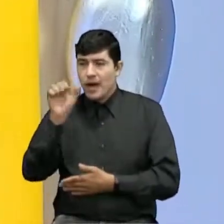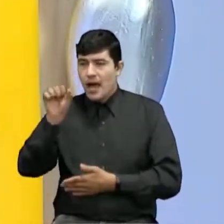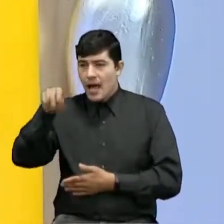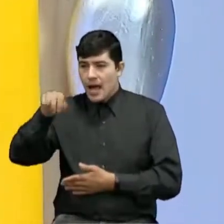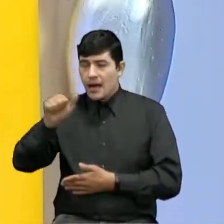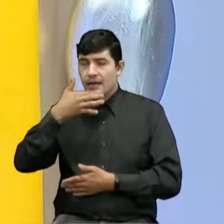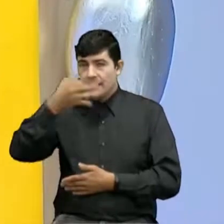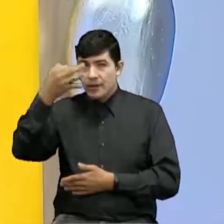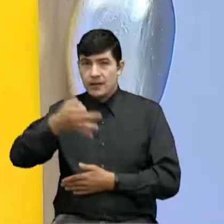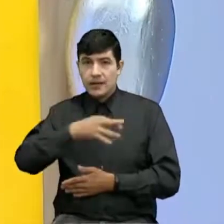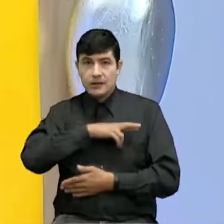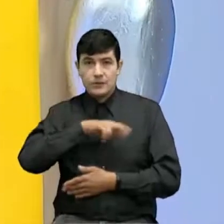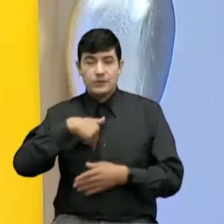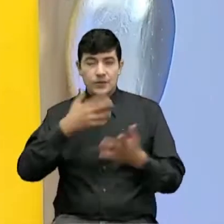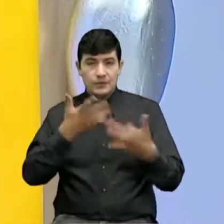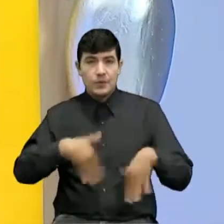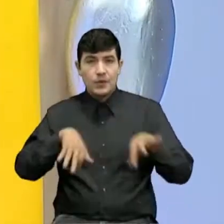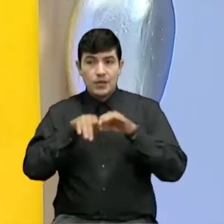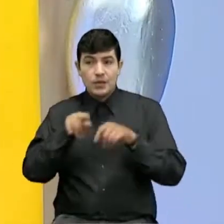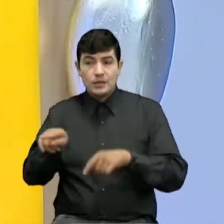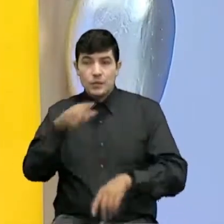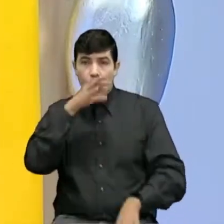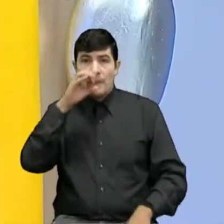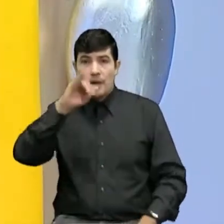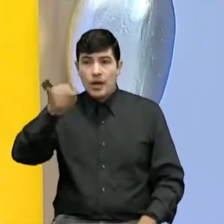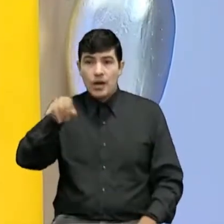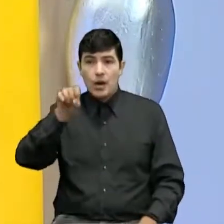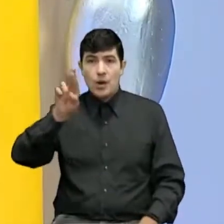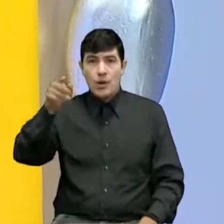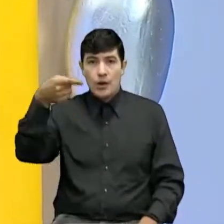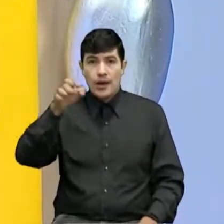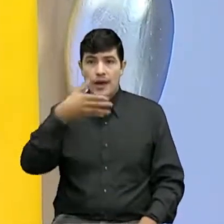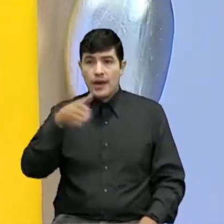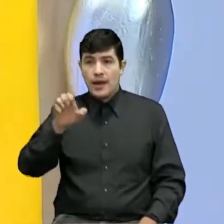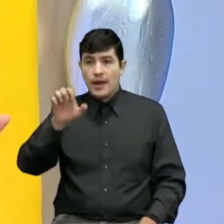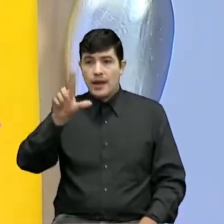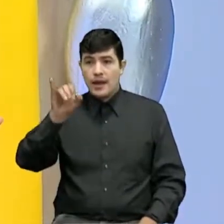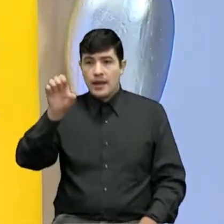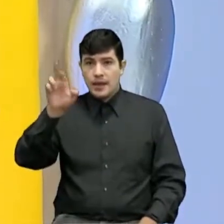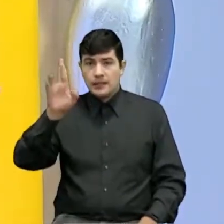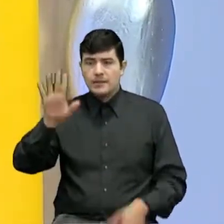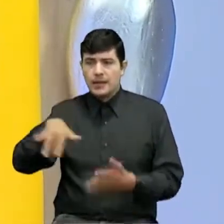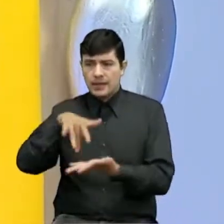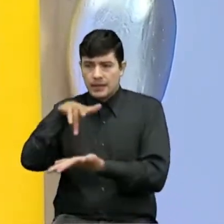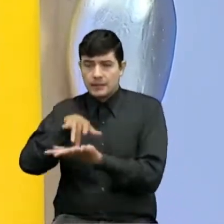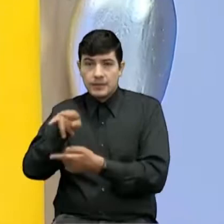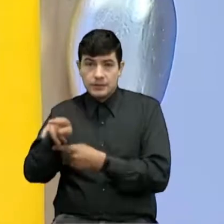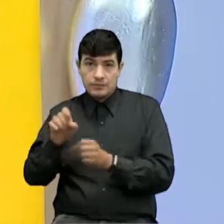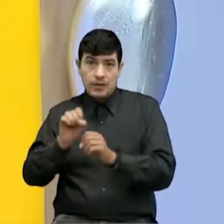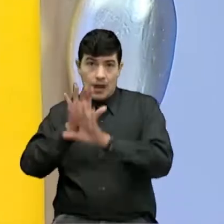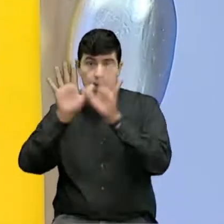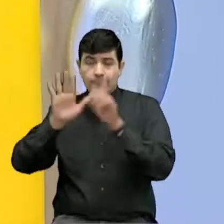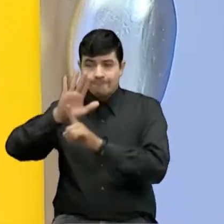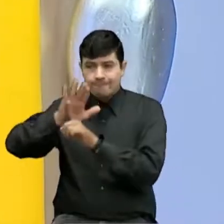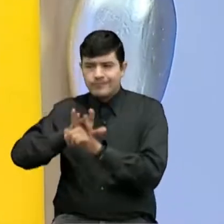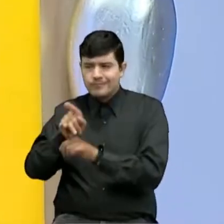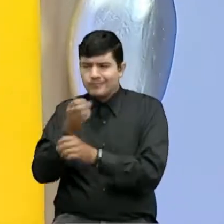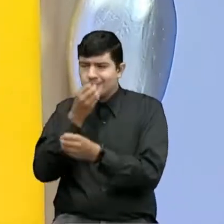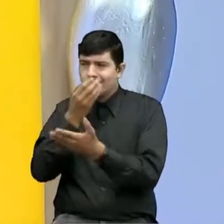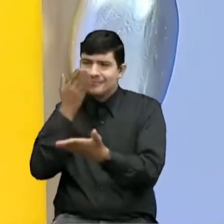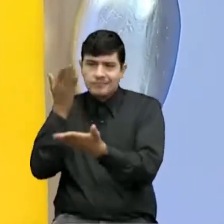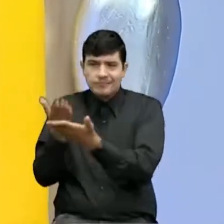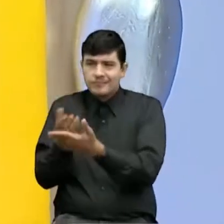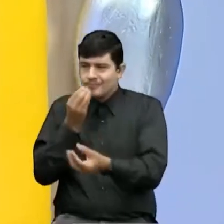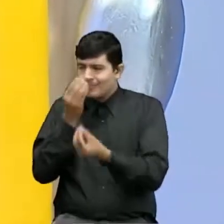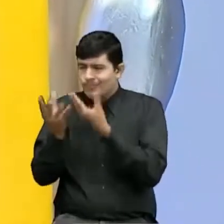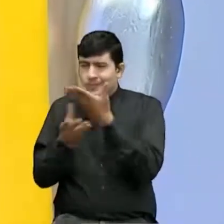nosotros es muy valioso que Jorge Eliezer haga parte de nuestros televidentes y por supuesto que es uno de nuestros consentidos. Un besito para él y